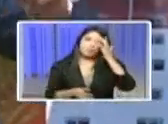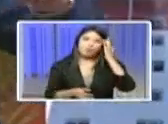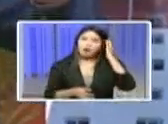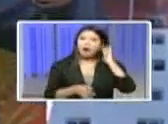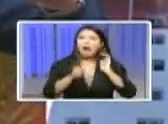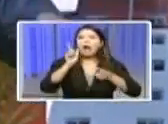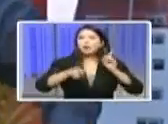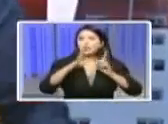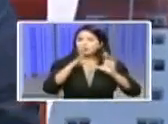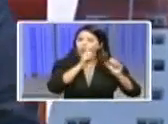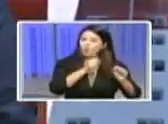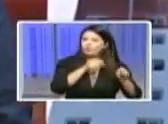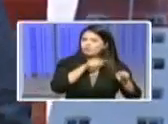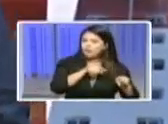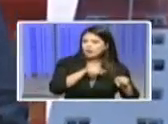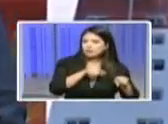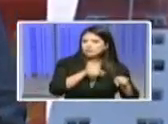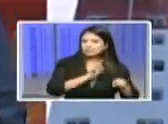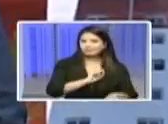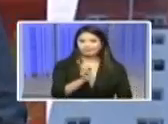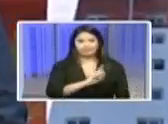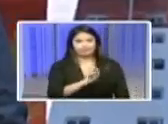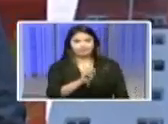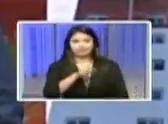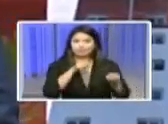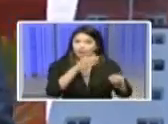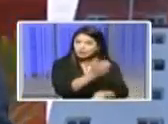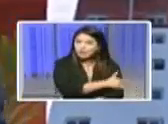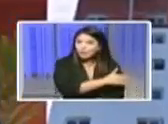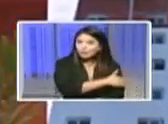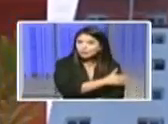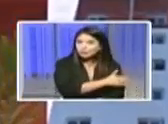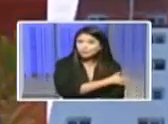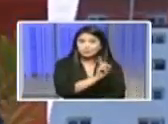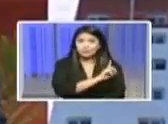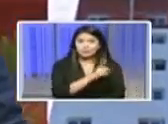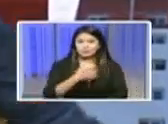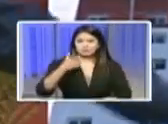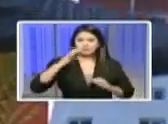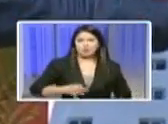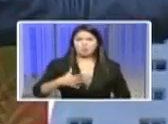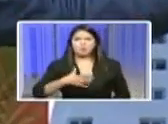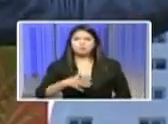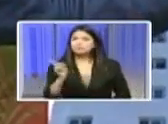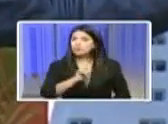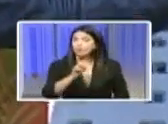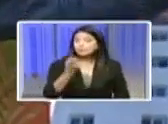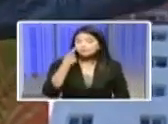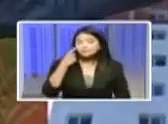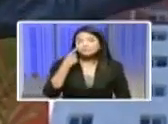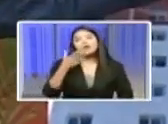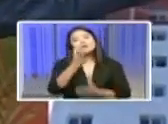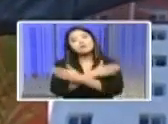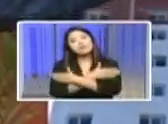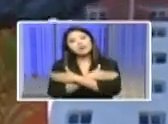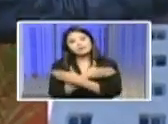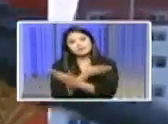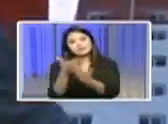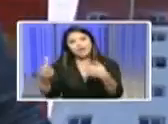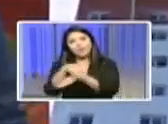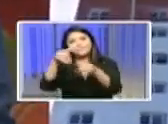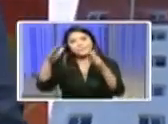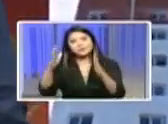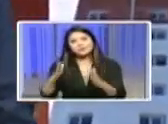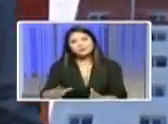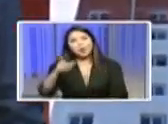confían. No podemos confiarnos frente a esta burguesía apátrida. Quiero felicitar al ministro del Poder Popular,